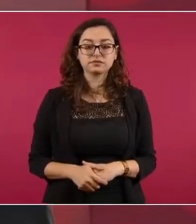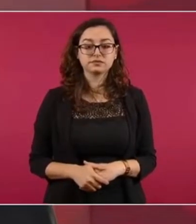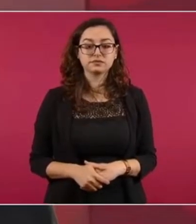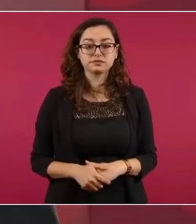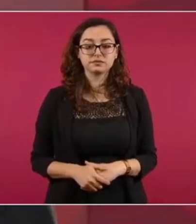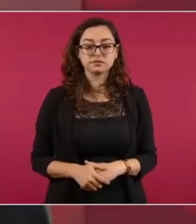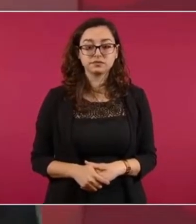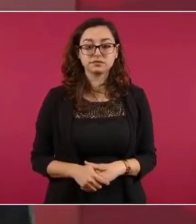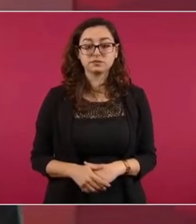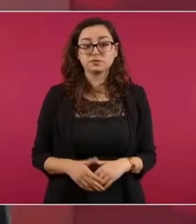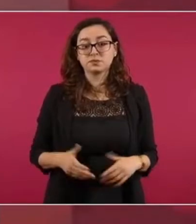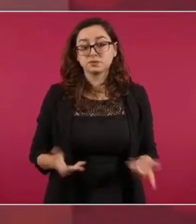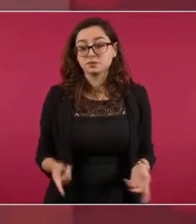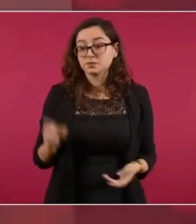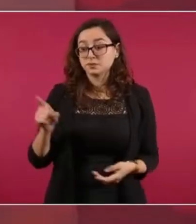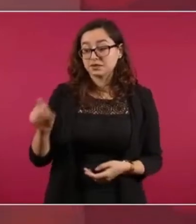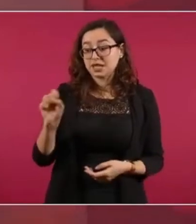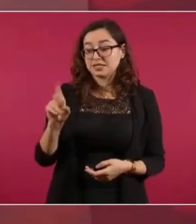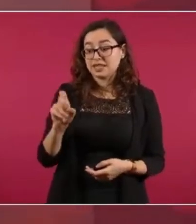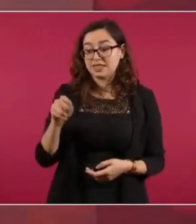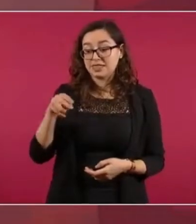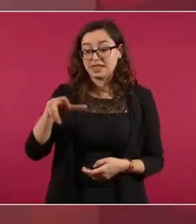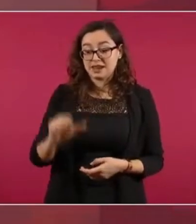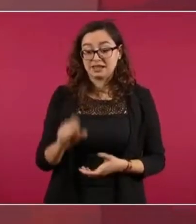que lo del hackeo